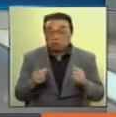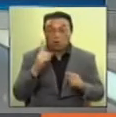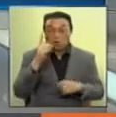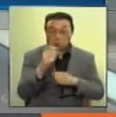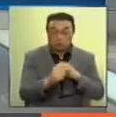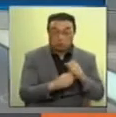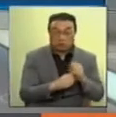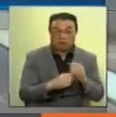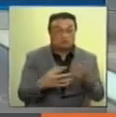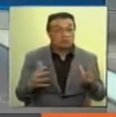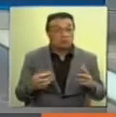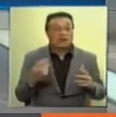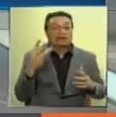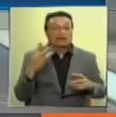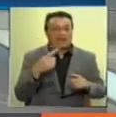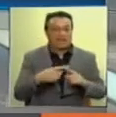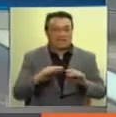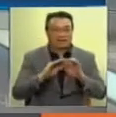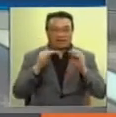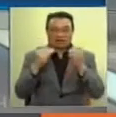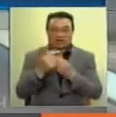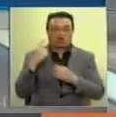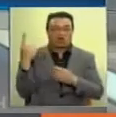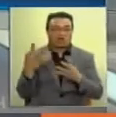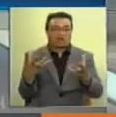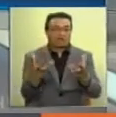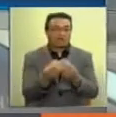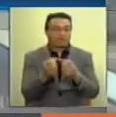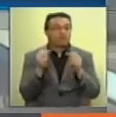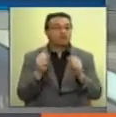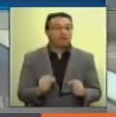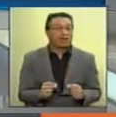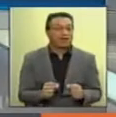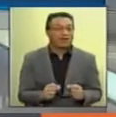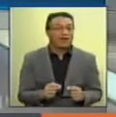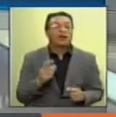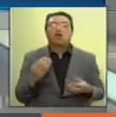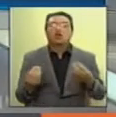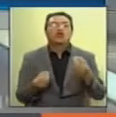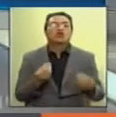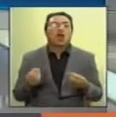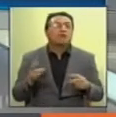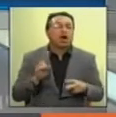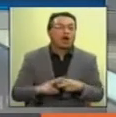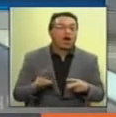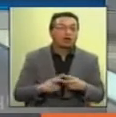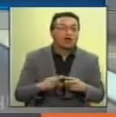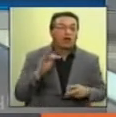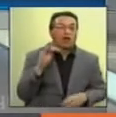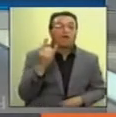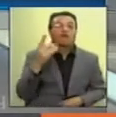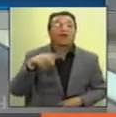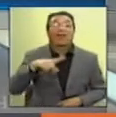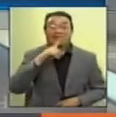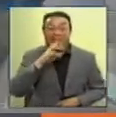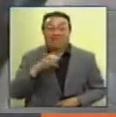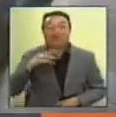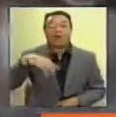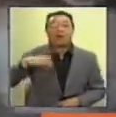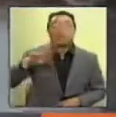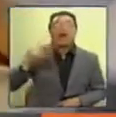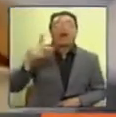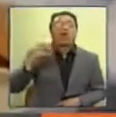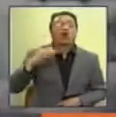año llenan tres veces el Estadio Nacional. Chantal Aguilar nos cuenta cómo lo hizo la fuente Mardoqueo.